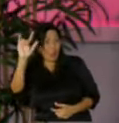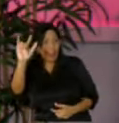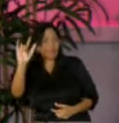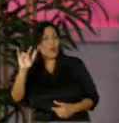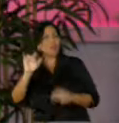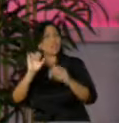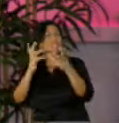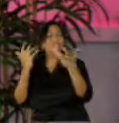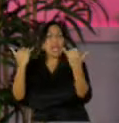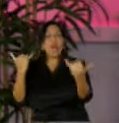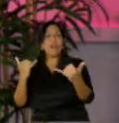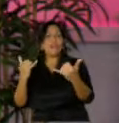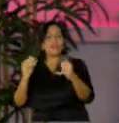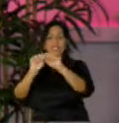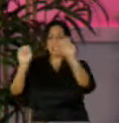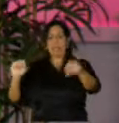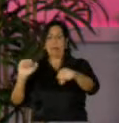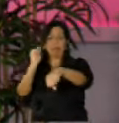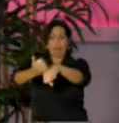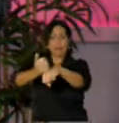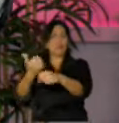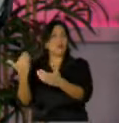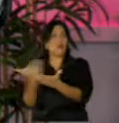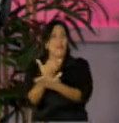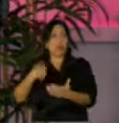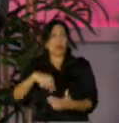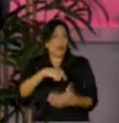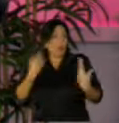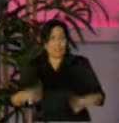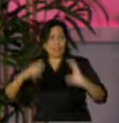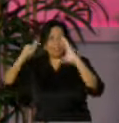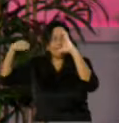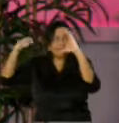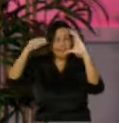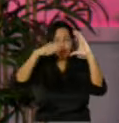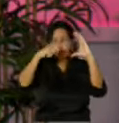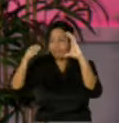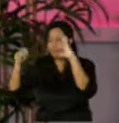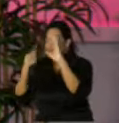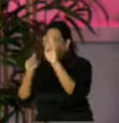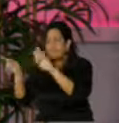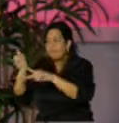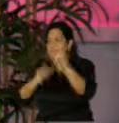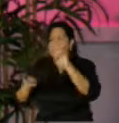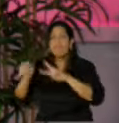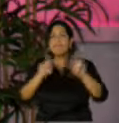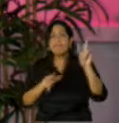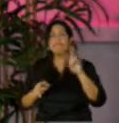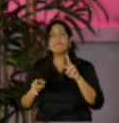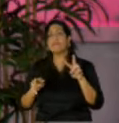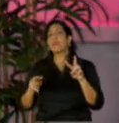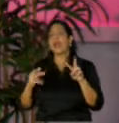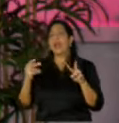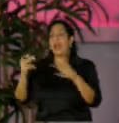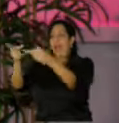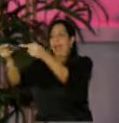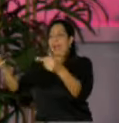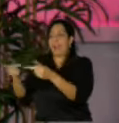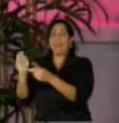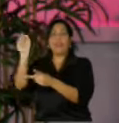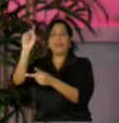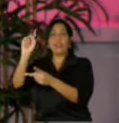hay un sistema Nobel que lo fuimos a cubrir, las dos cámaras que apuntan a las dos áreas de